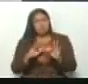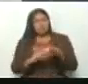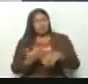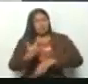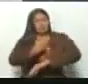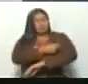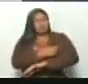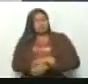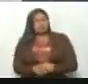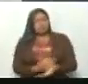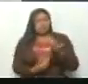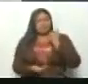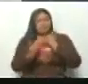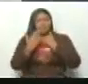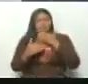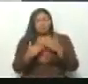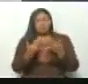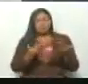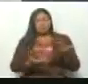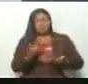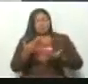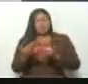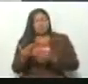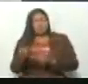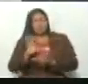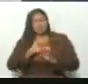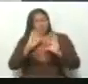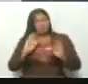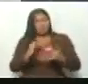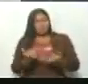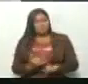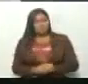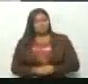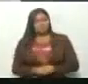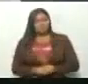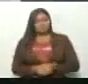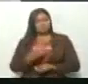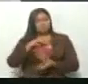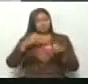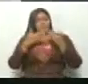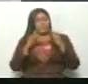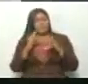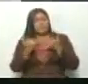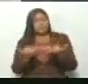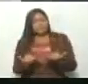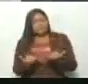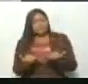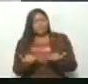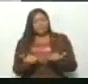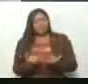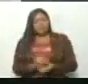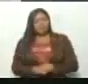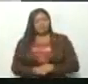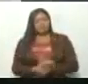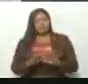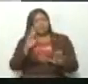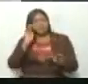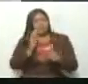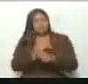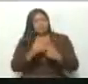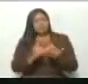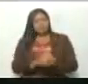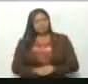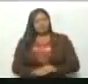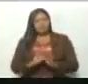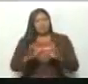tuvieron contagio tienen, por supuesto, un balance de anticuerpos importante que le permite enfrentar la aparición de esta nueva variante.